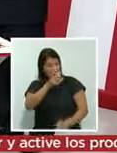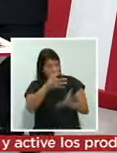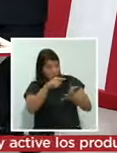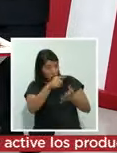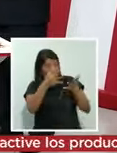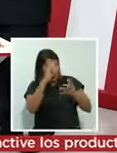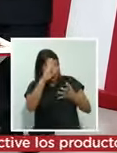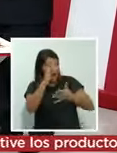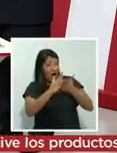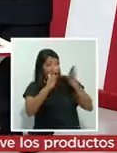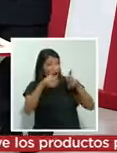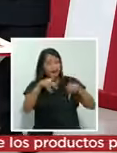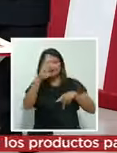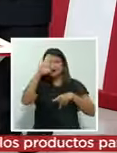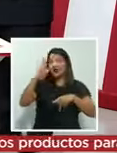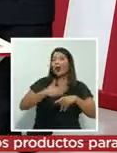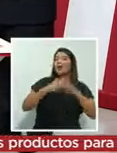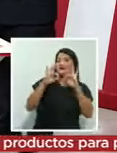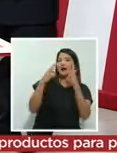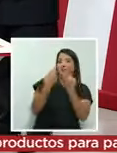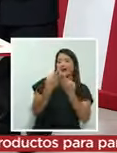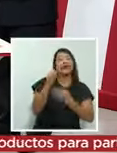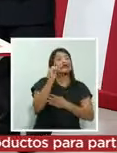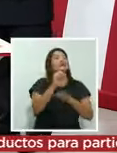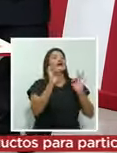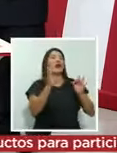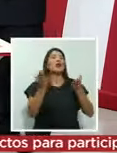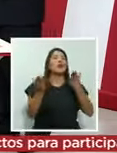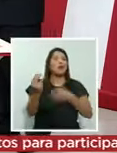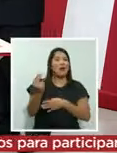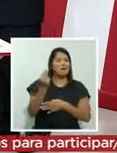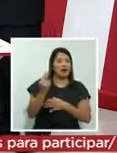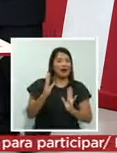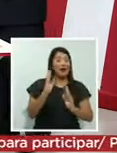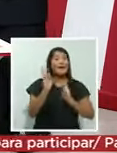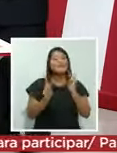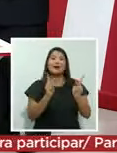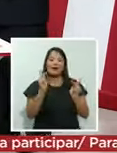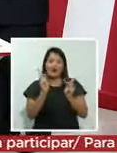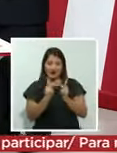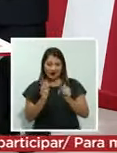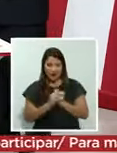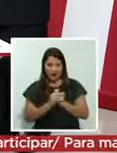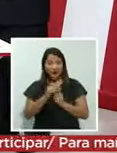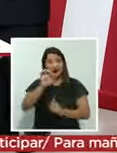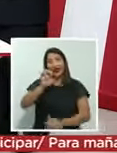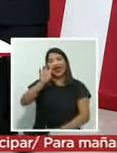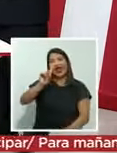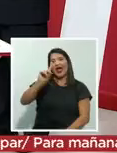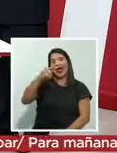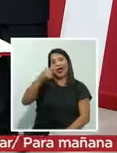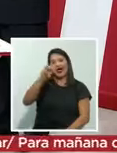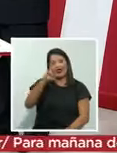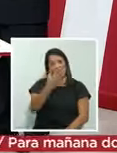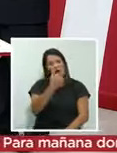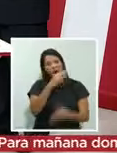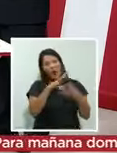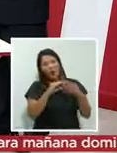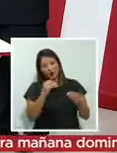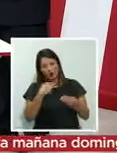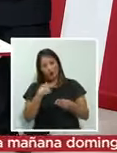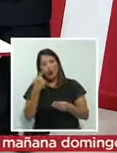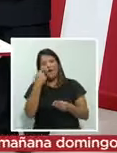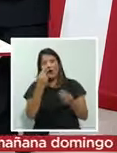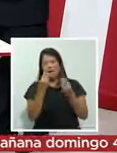para saludar a mi familia? Sí. Sí, que posiblemente me estén viendo. Perfecto. Y don Edgar, cuéntenos, yo vi una buena cantidad